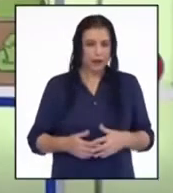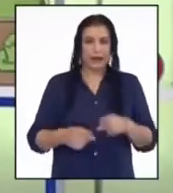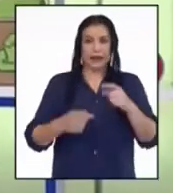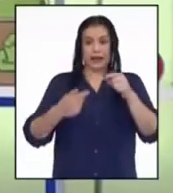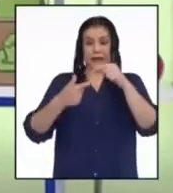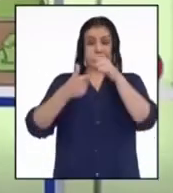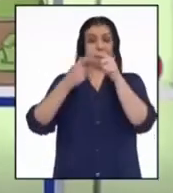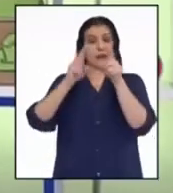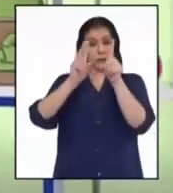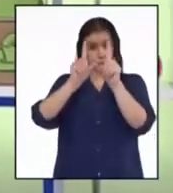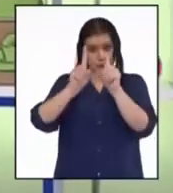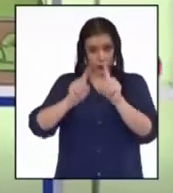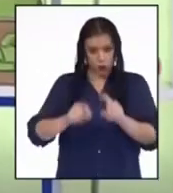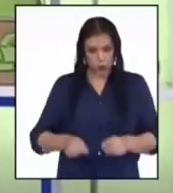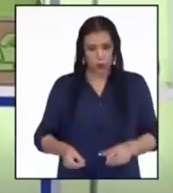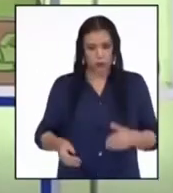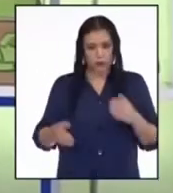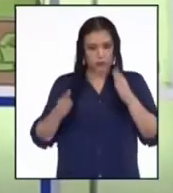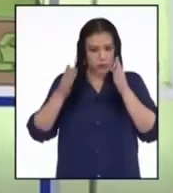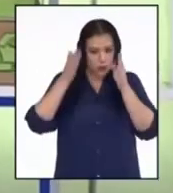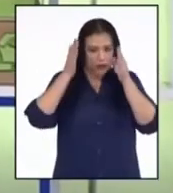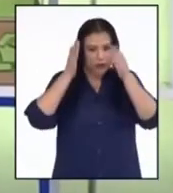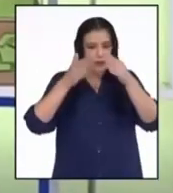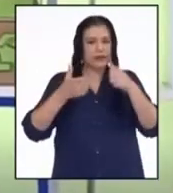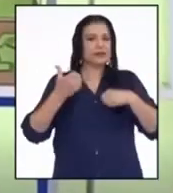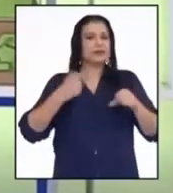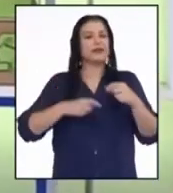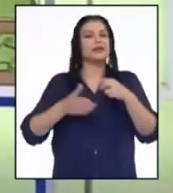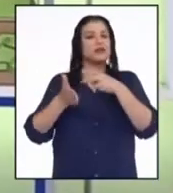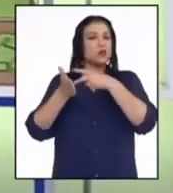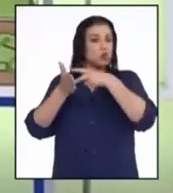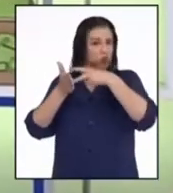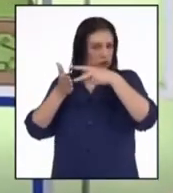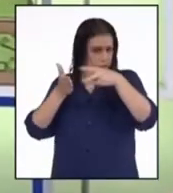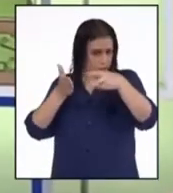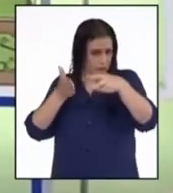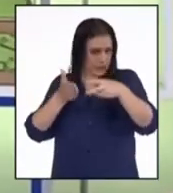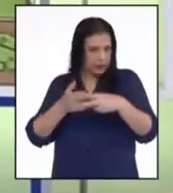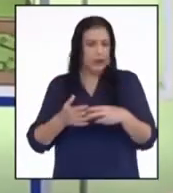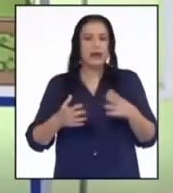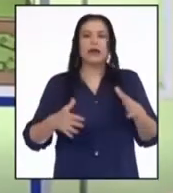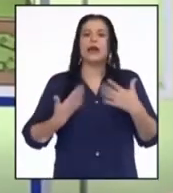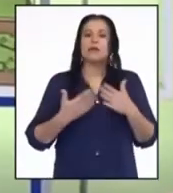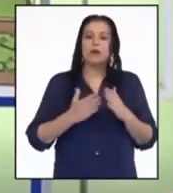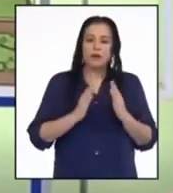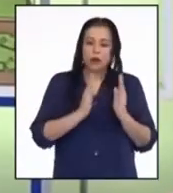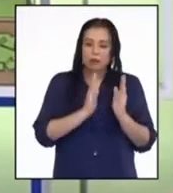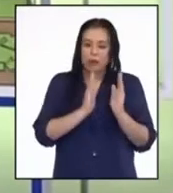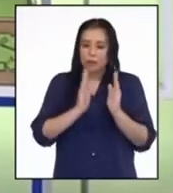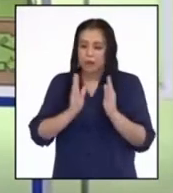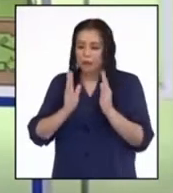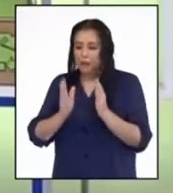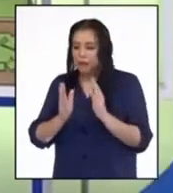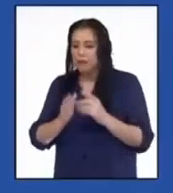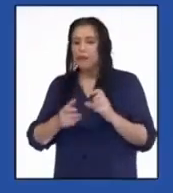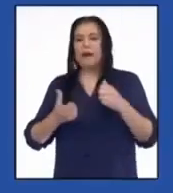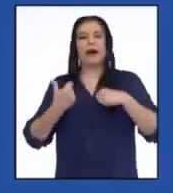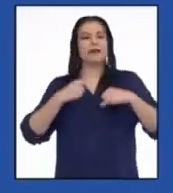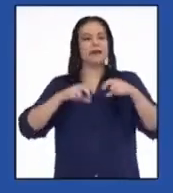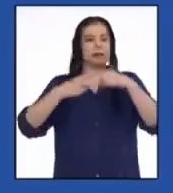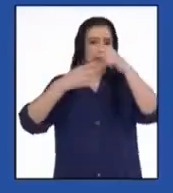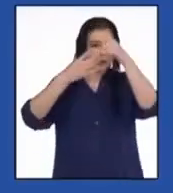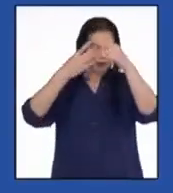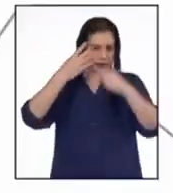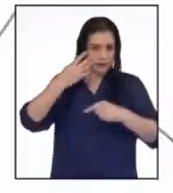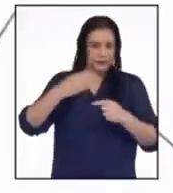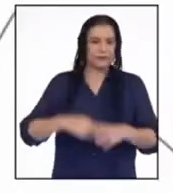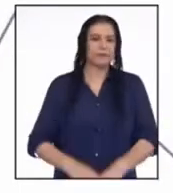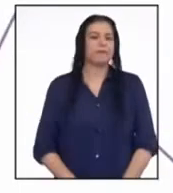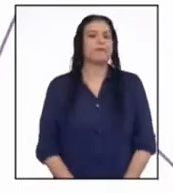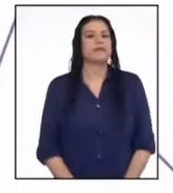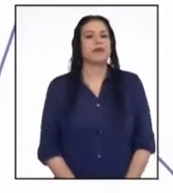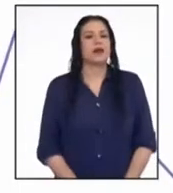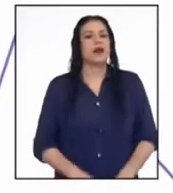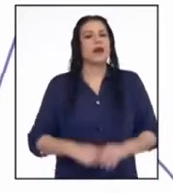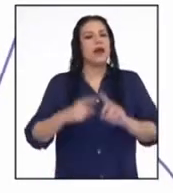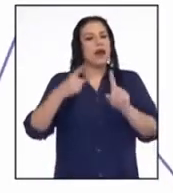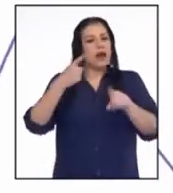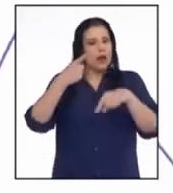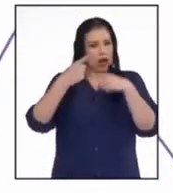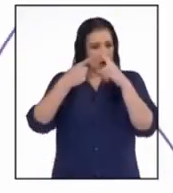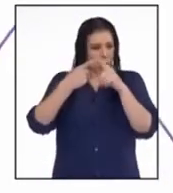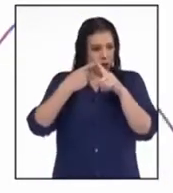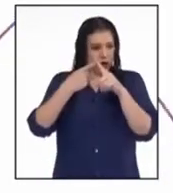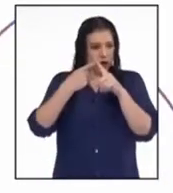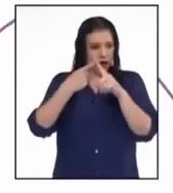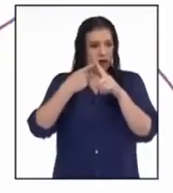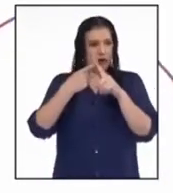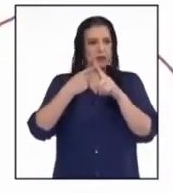Estas preguntas orientaron nuestras actividades de estas 2 semanas y hemos transitado por las siguientes actividades. Actividad